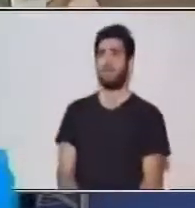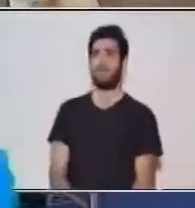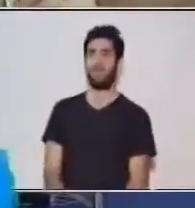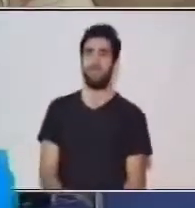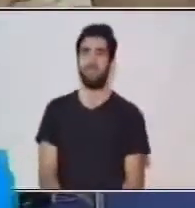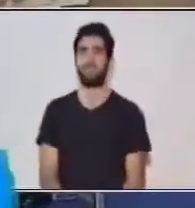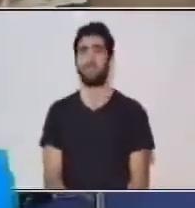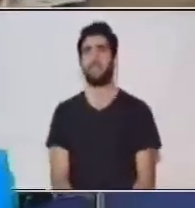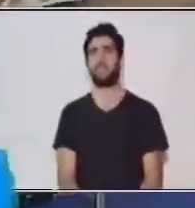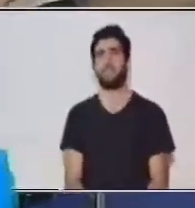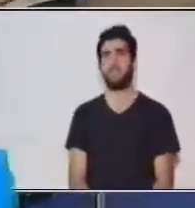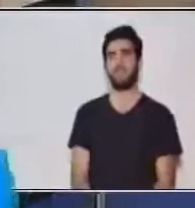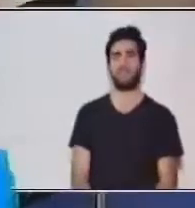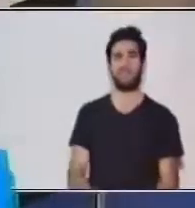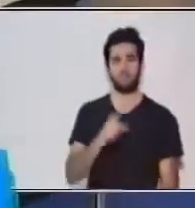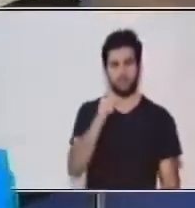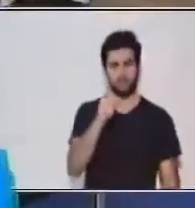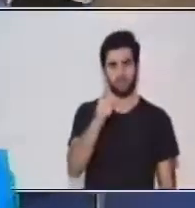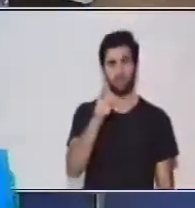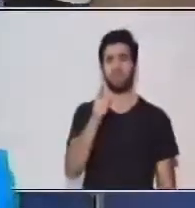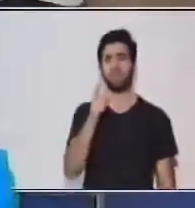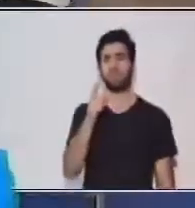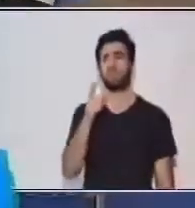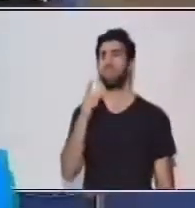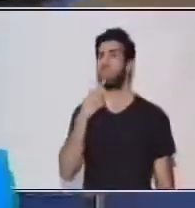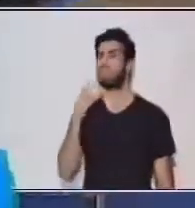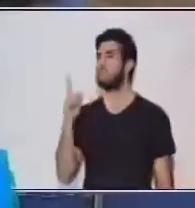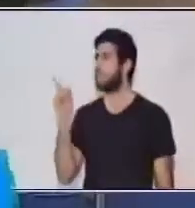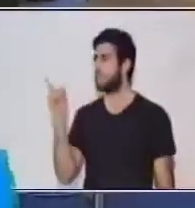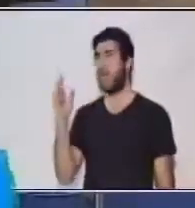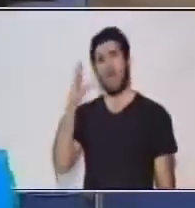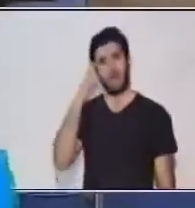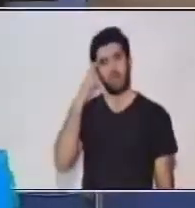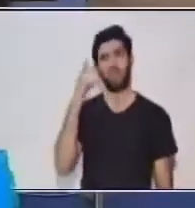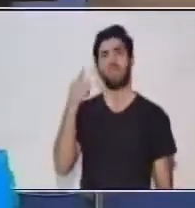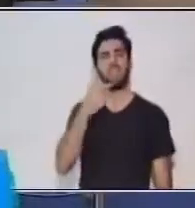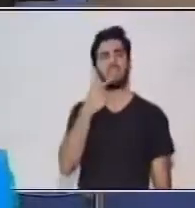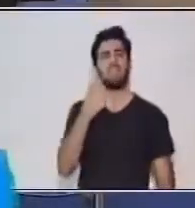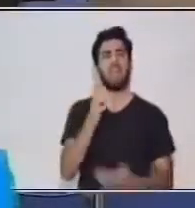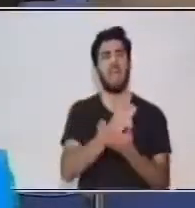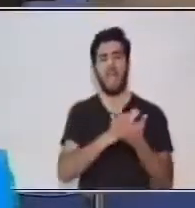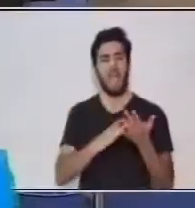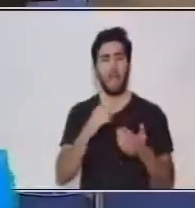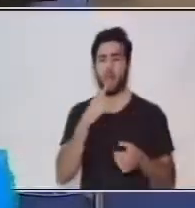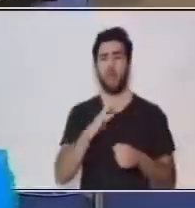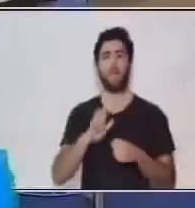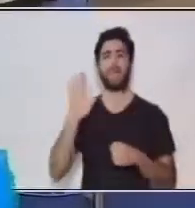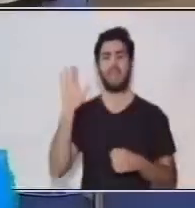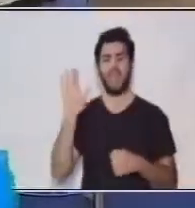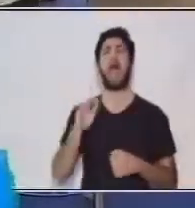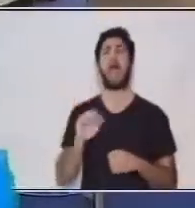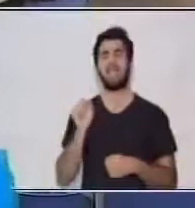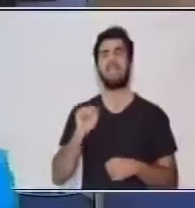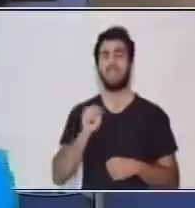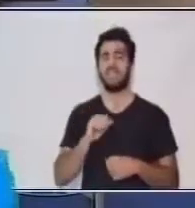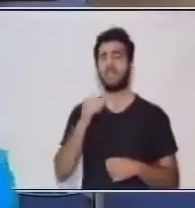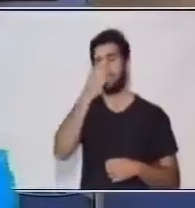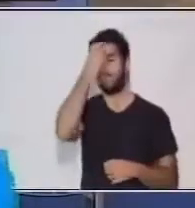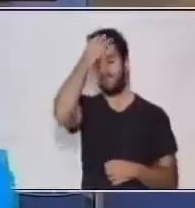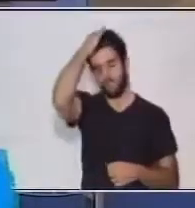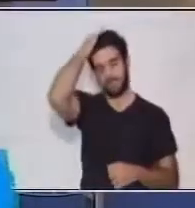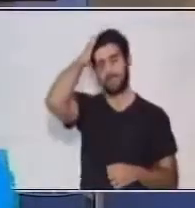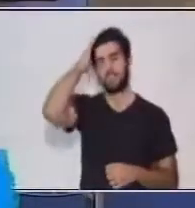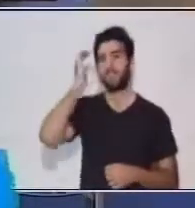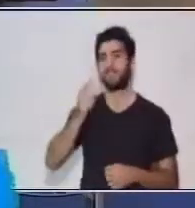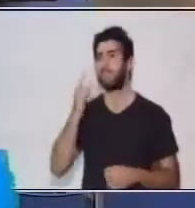¿Querías comentarme algo antes de iniciar? Sí, vamos a traer a la memoria algunas lecciones que ya se han dado sobre